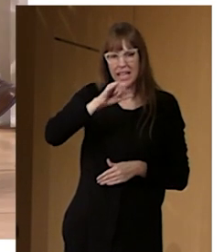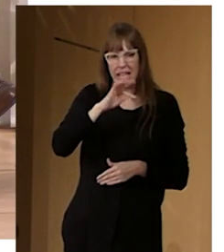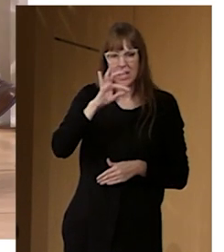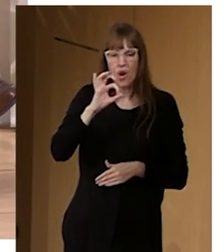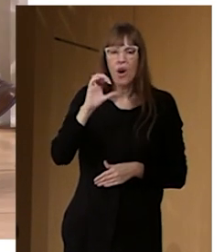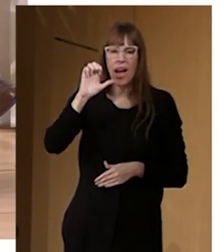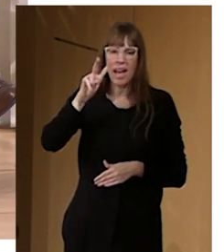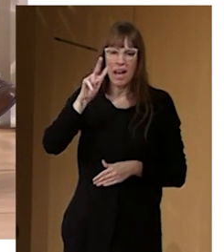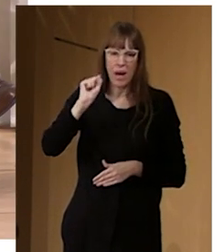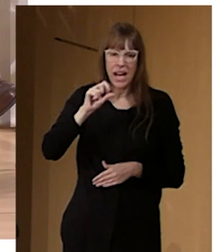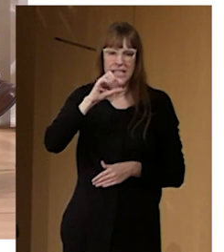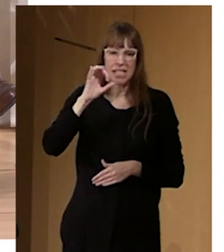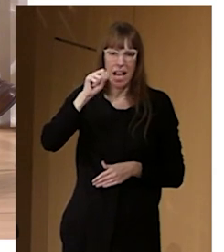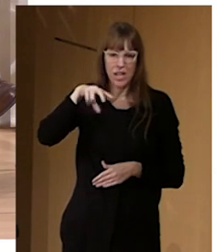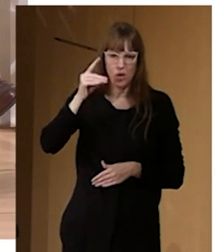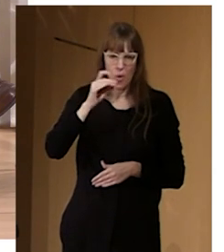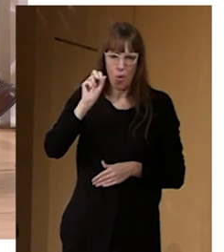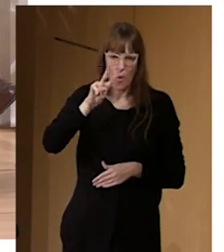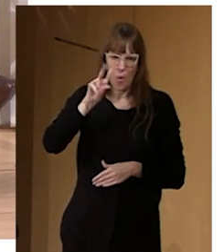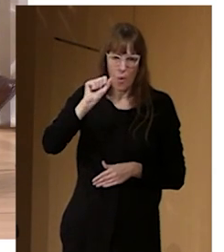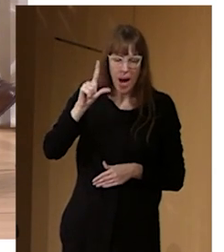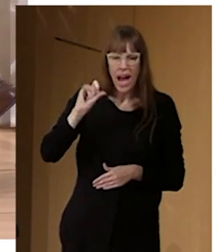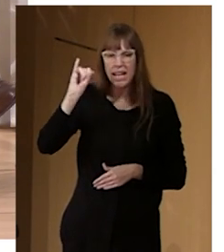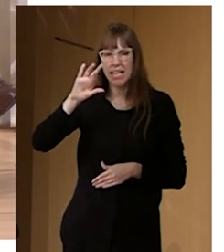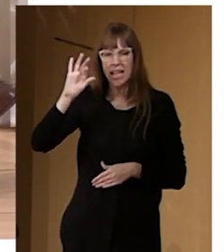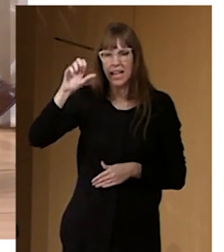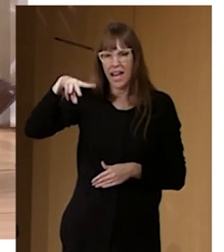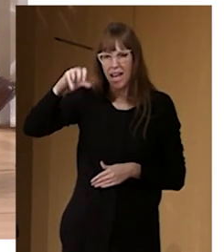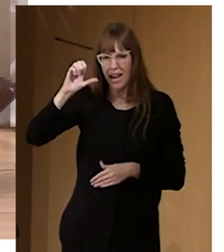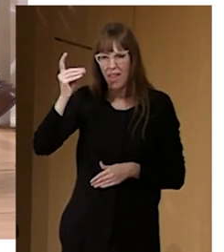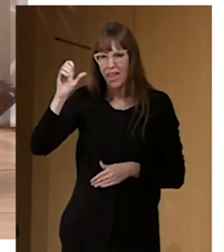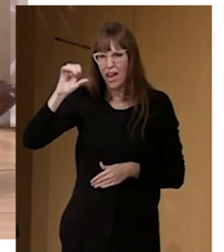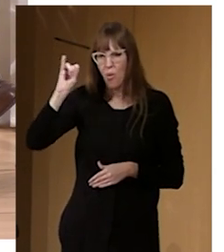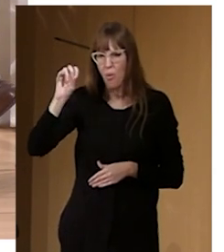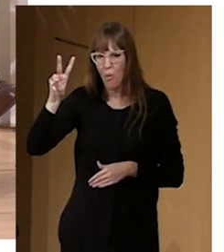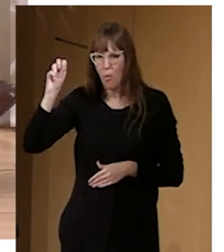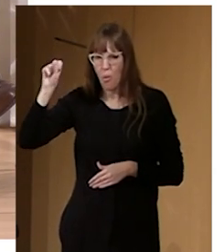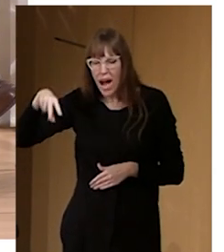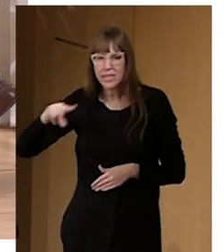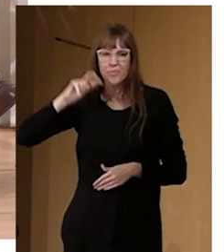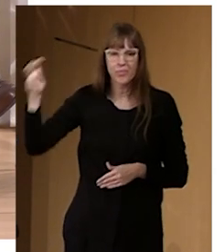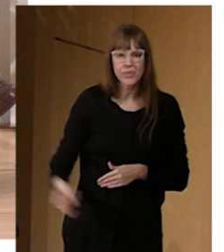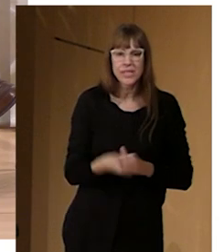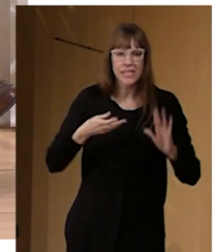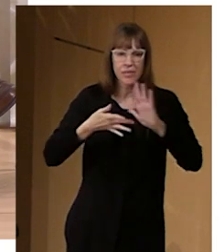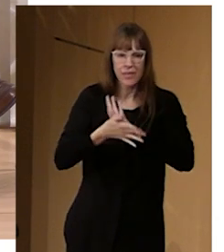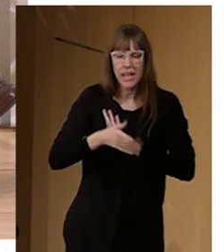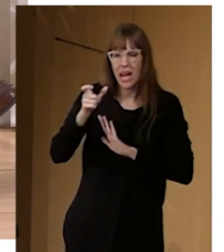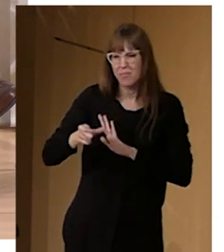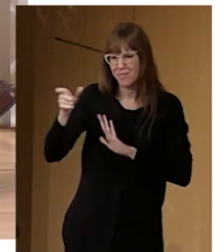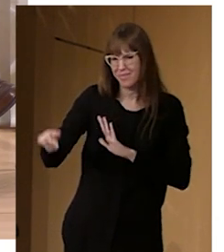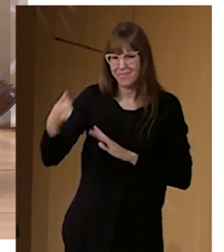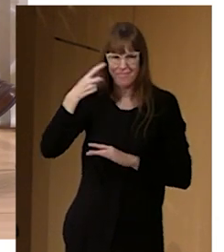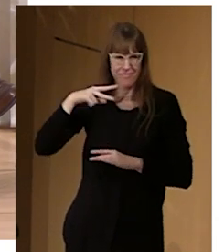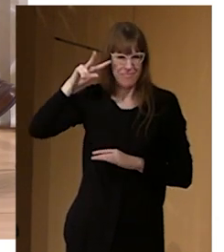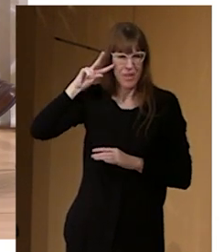que son personas que yo creo que todos conocemos tienen una larga formación como músicos como musicólogos y como informadores como